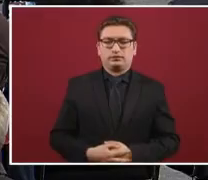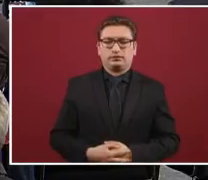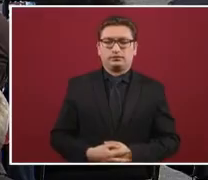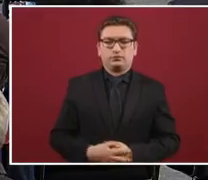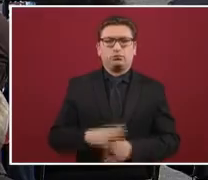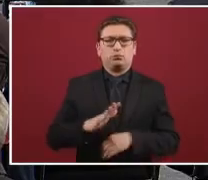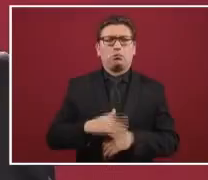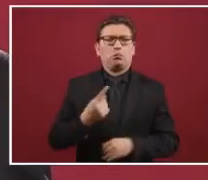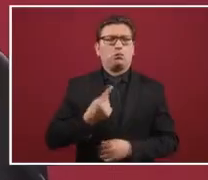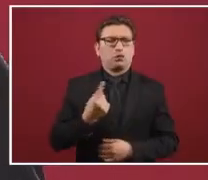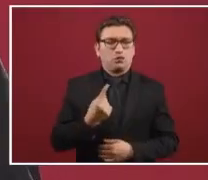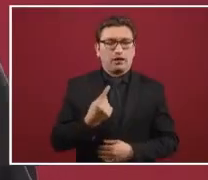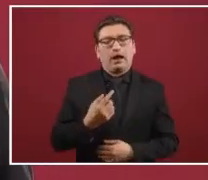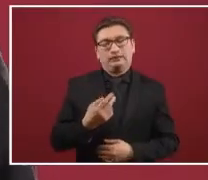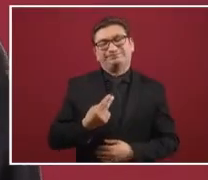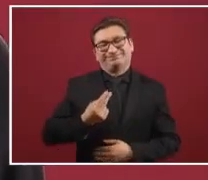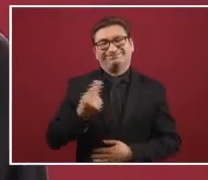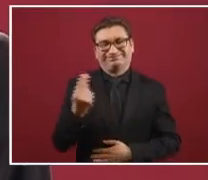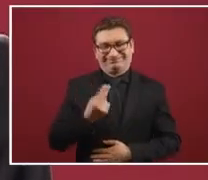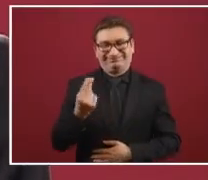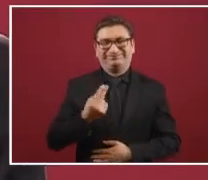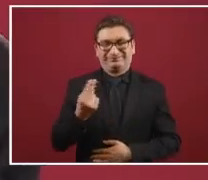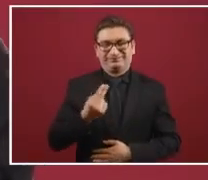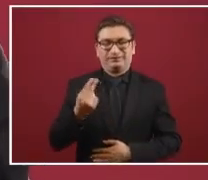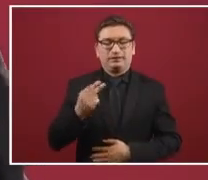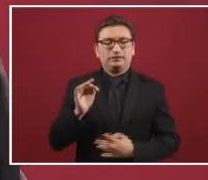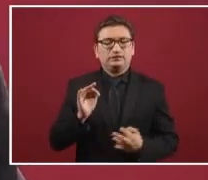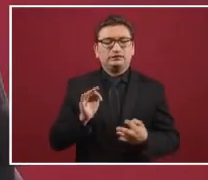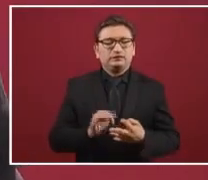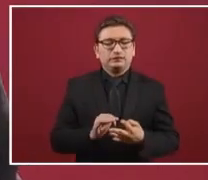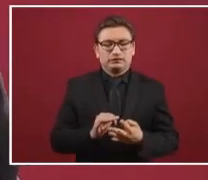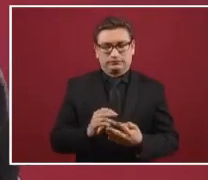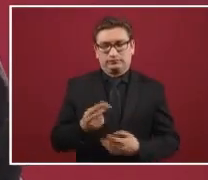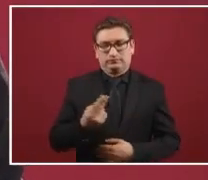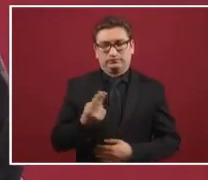la necesidad de estar muy cerca